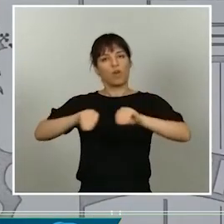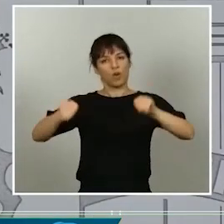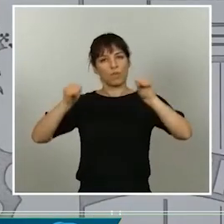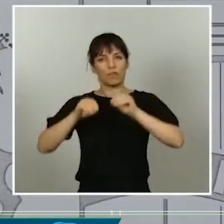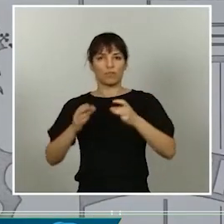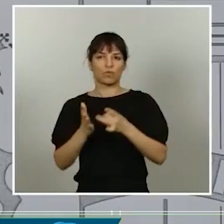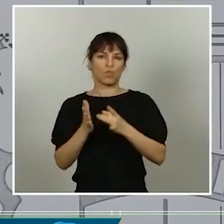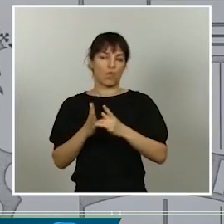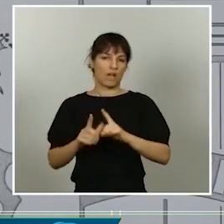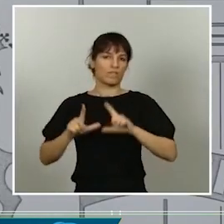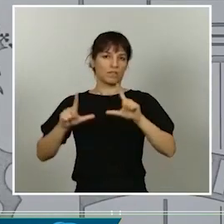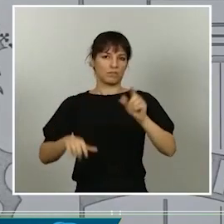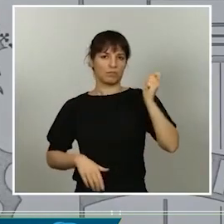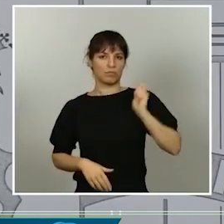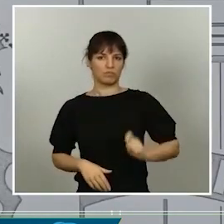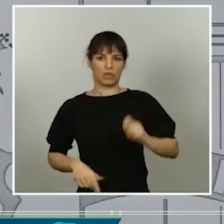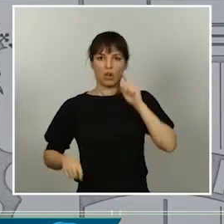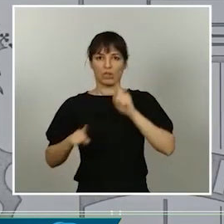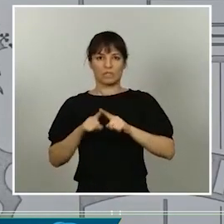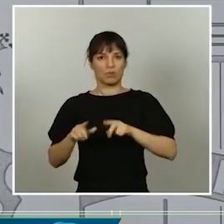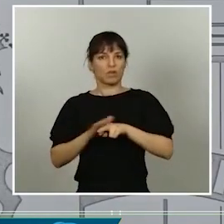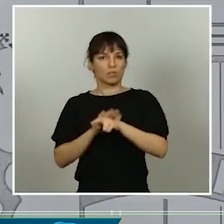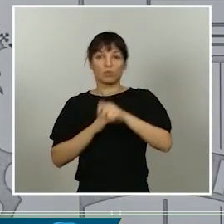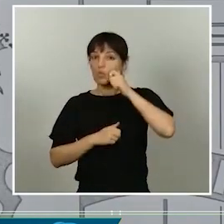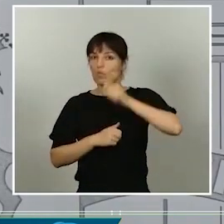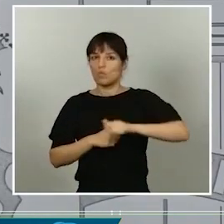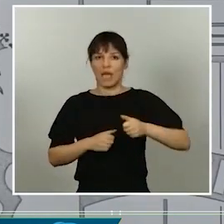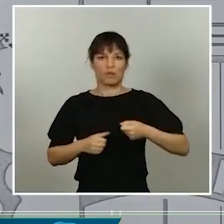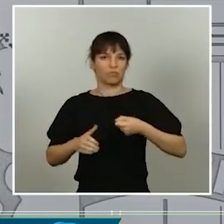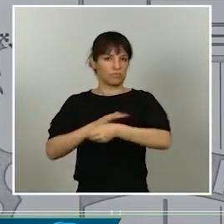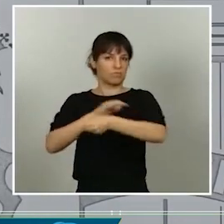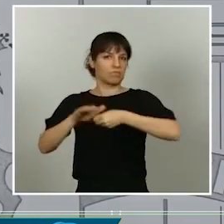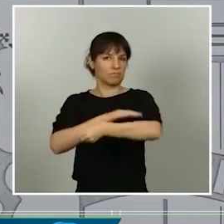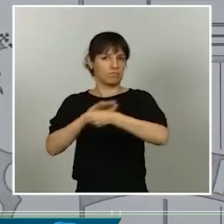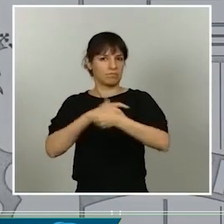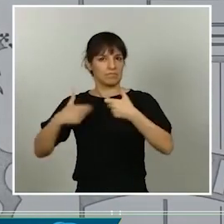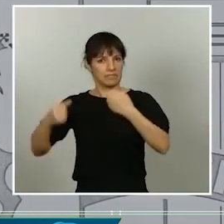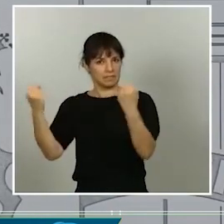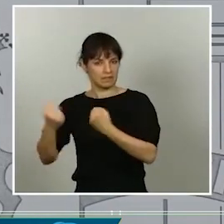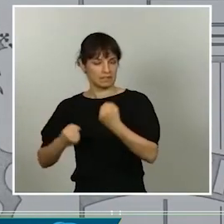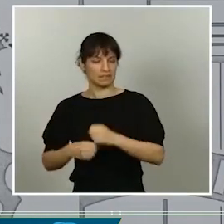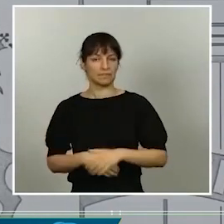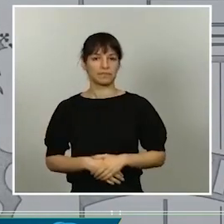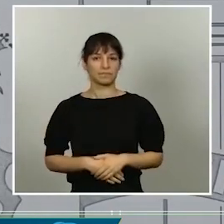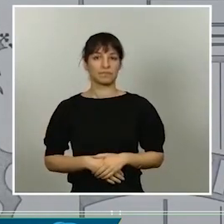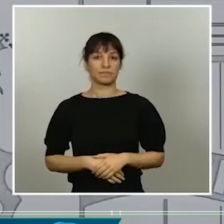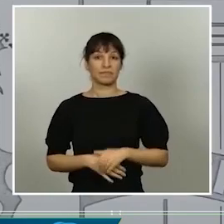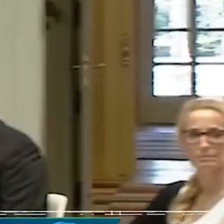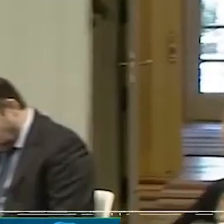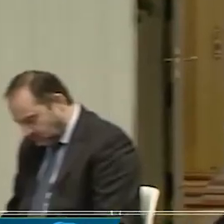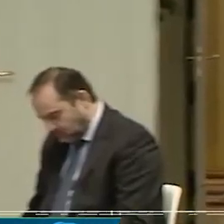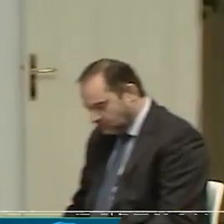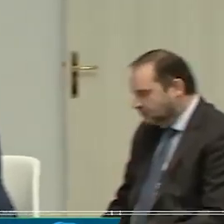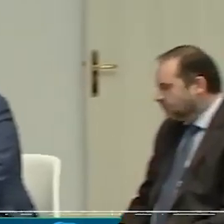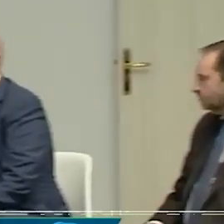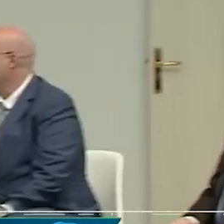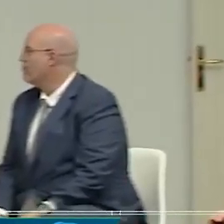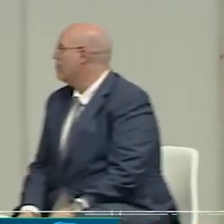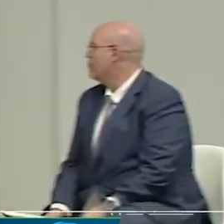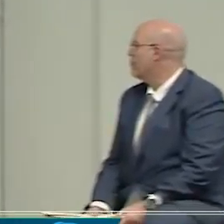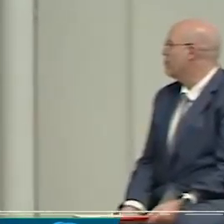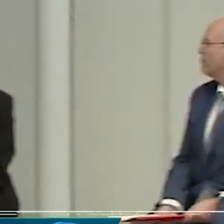particularidad bélgica y reino unido- no sólo cuentan los muertos cuyo a los que se les ha hecho un pcr y se ha visto que